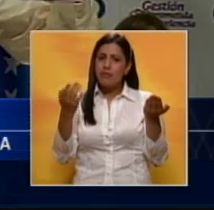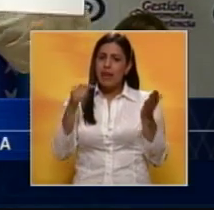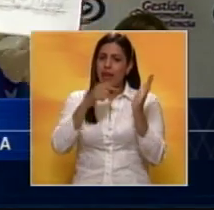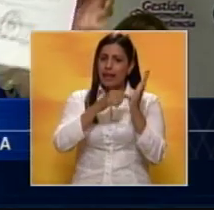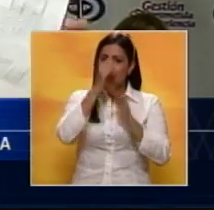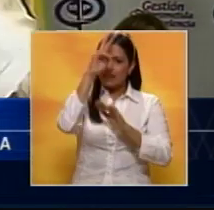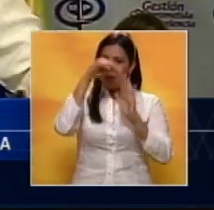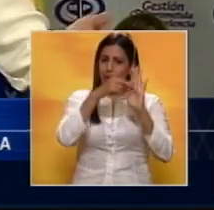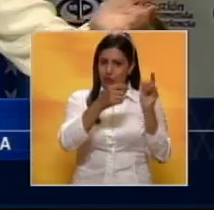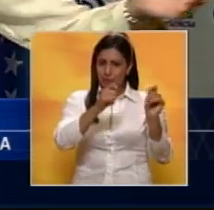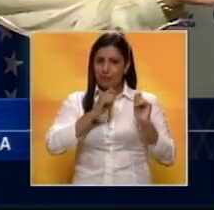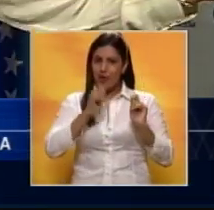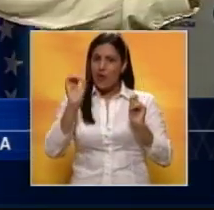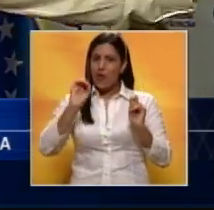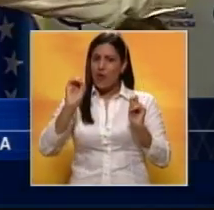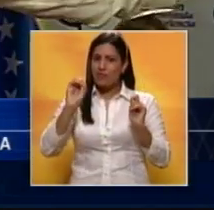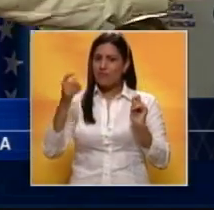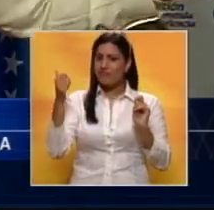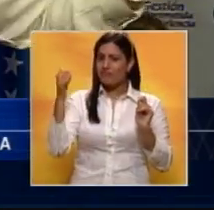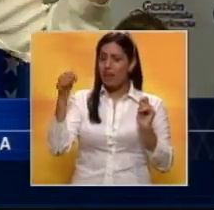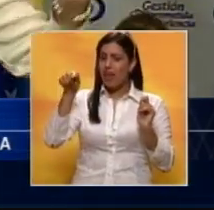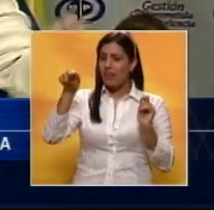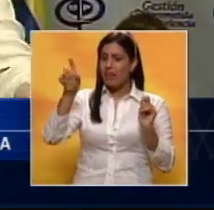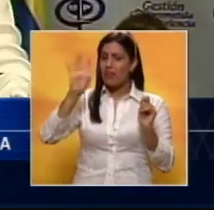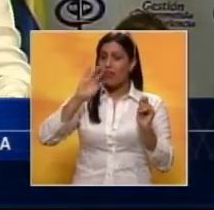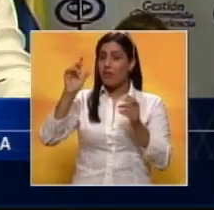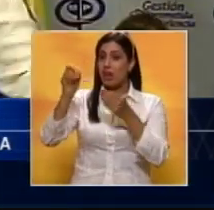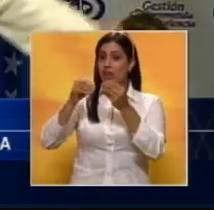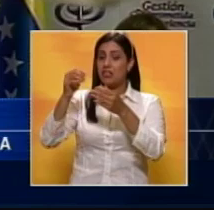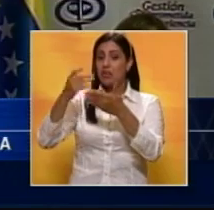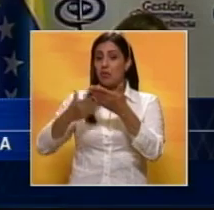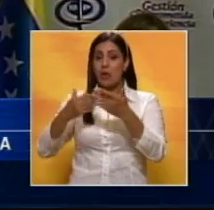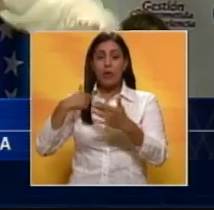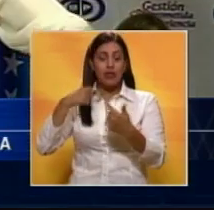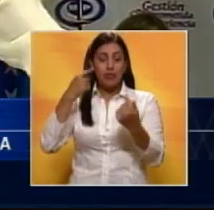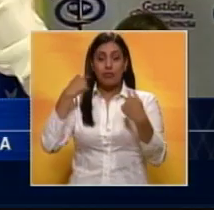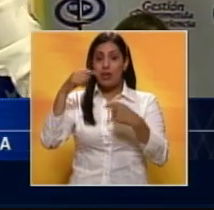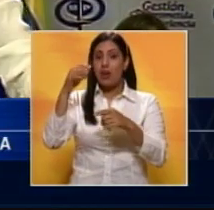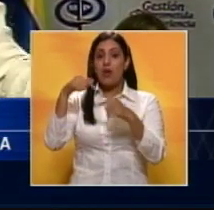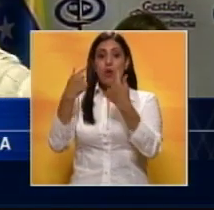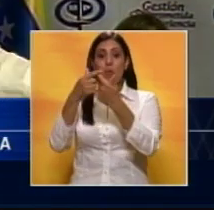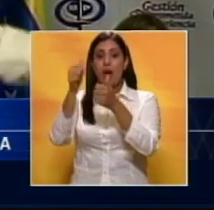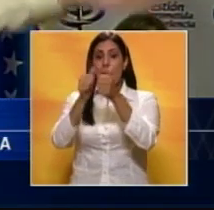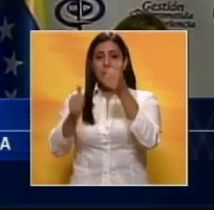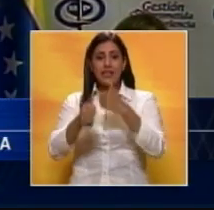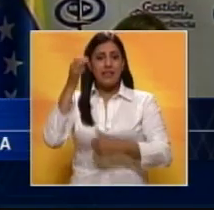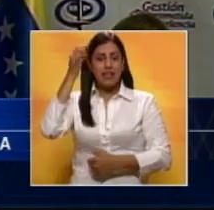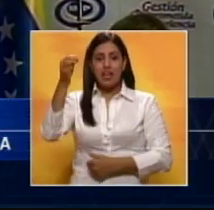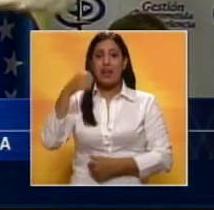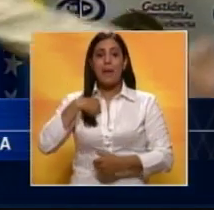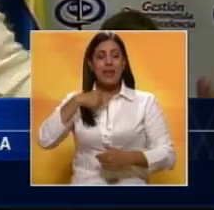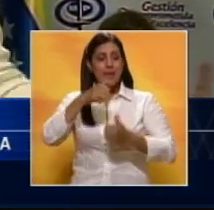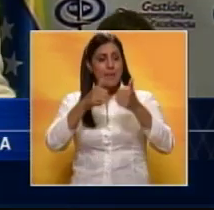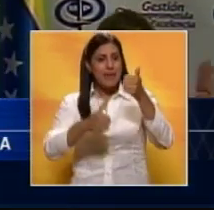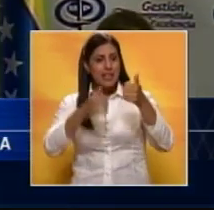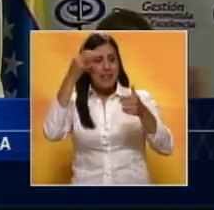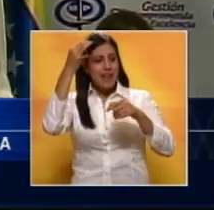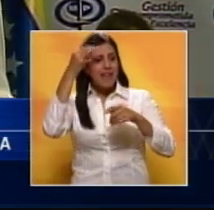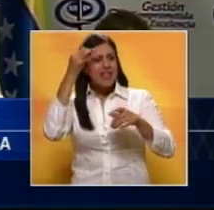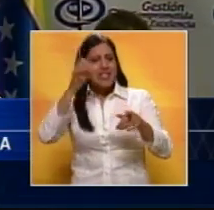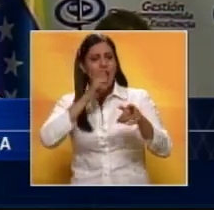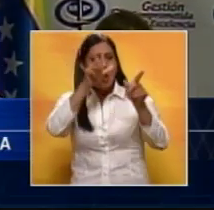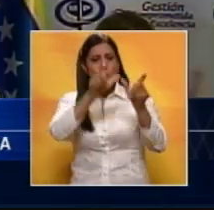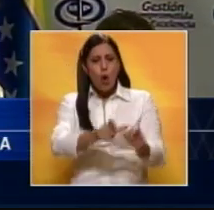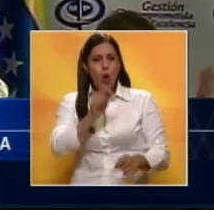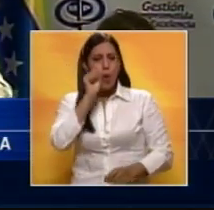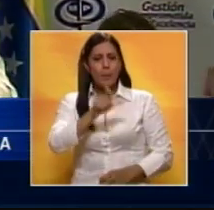¿La de la Asamblea Nacional o la que entiendo que ya deben haberla hecho? Yo desconozco ese vicefiscal. Para mí el vicefiscal es el doctor Rafael